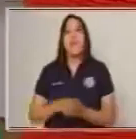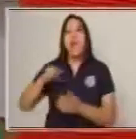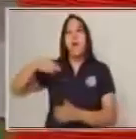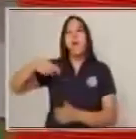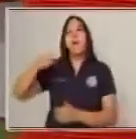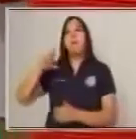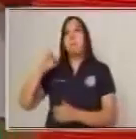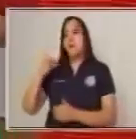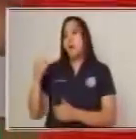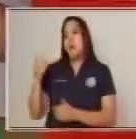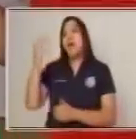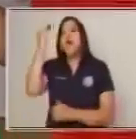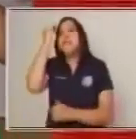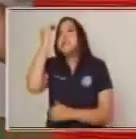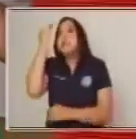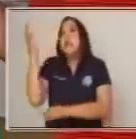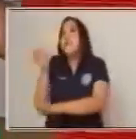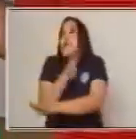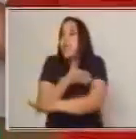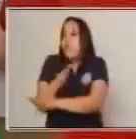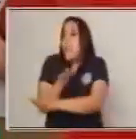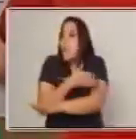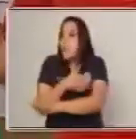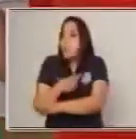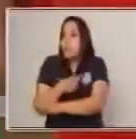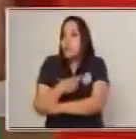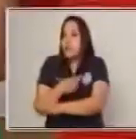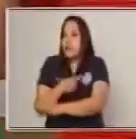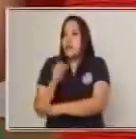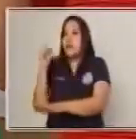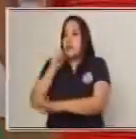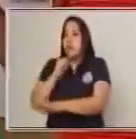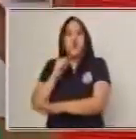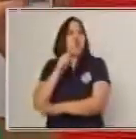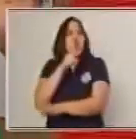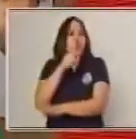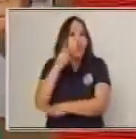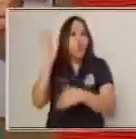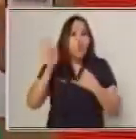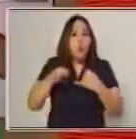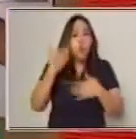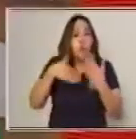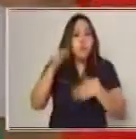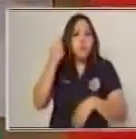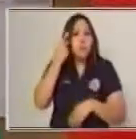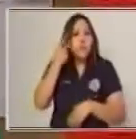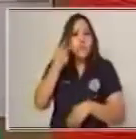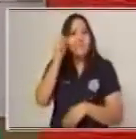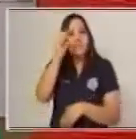María sabe de música. ¿Lo habla la historia? Sí. ¿Lo pudimos escuchar? También.